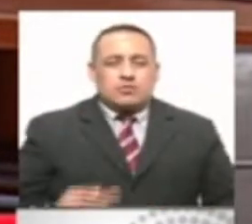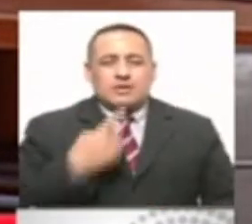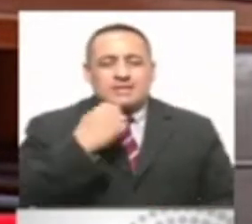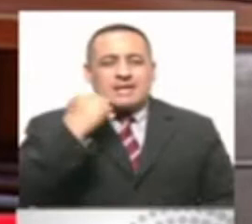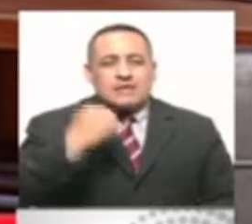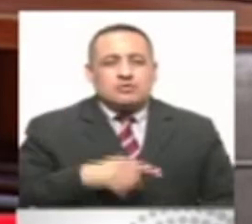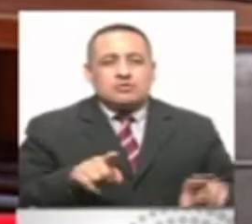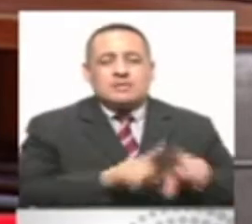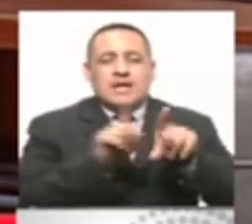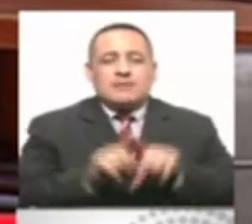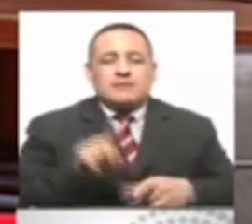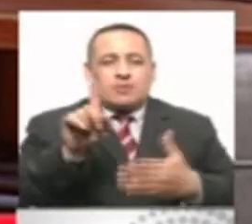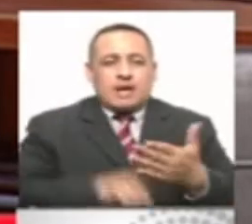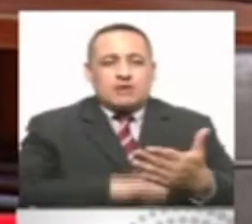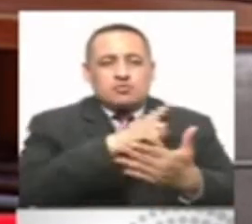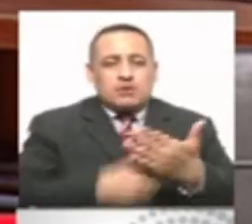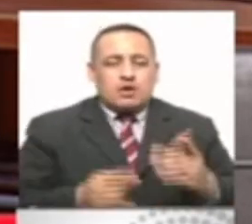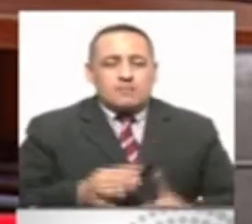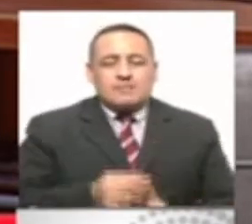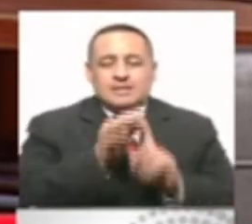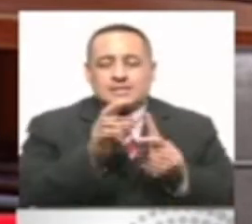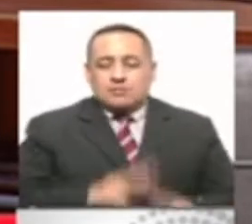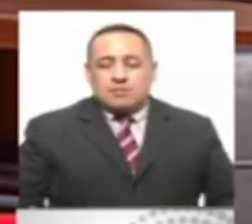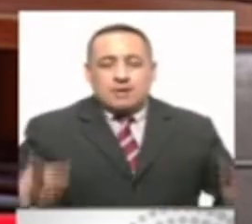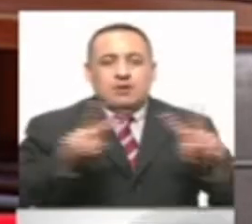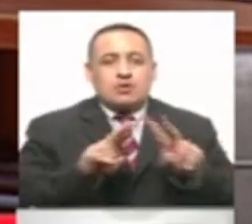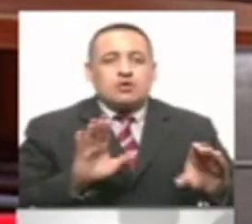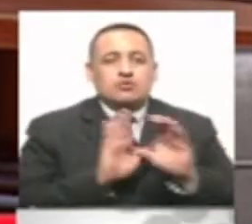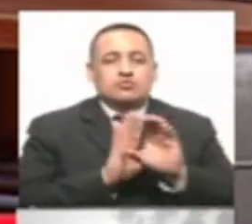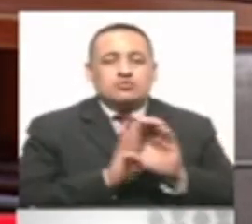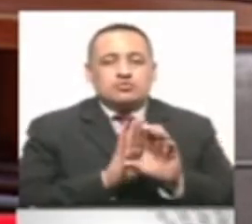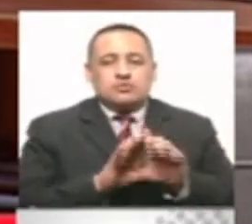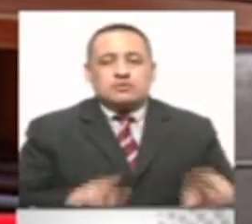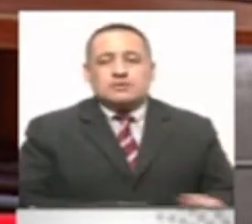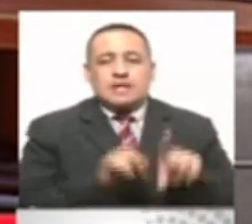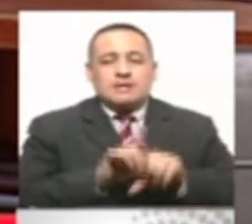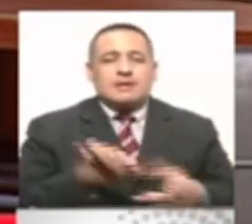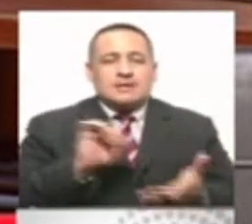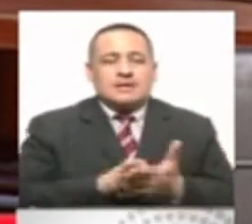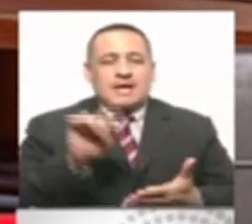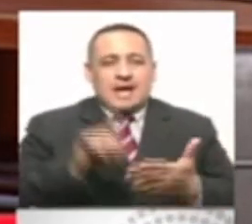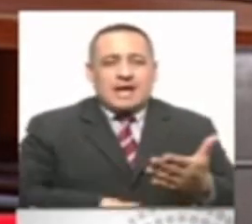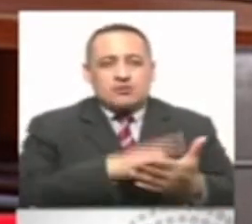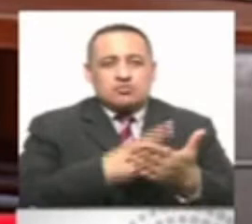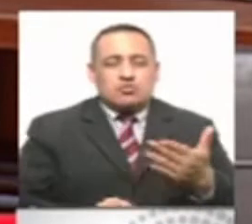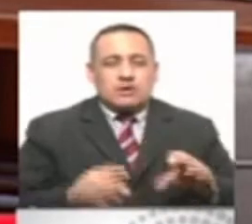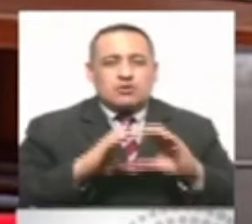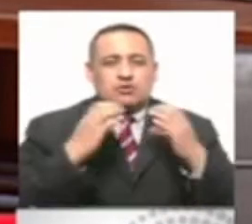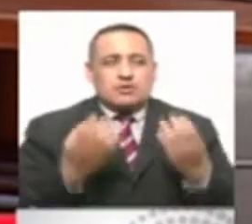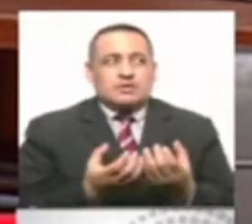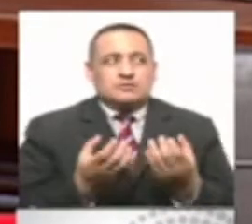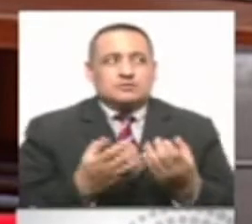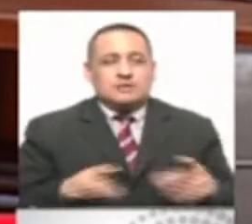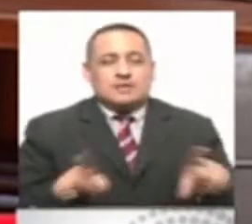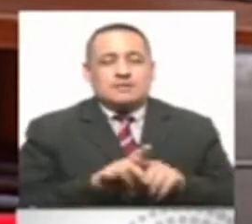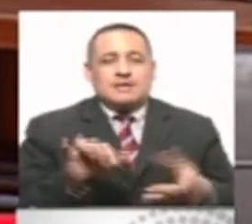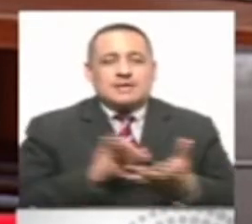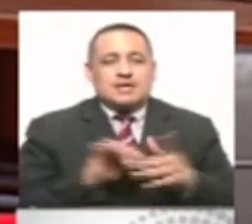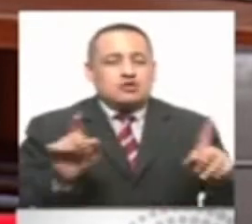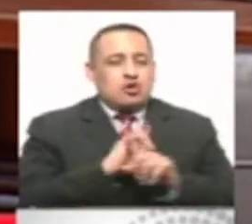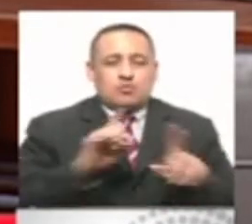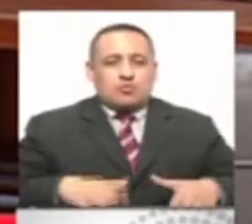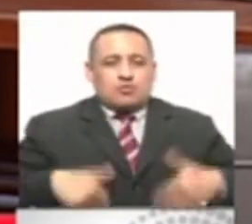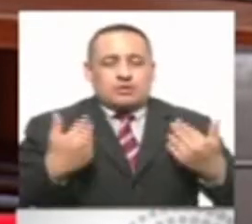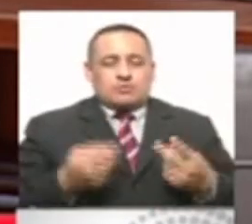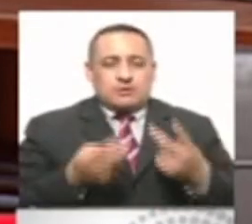una vulneración de los principios y valores constitucionales. Mancilla y deshonra al Congreso. No podemos caer en